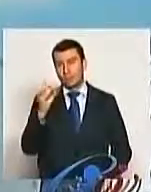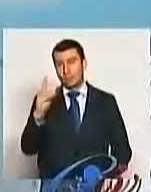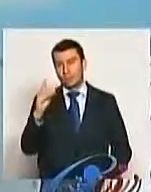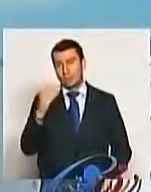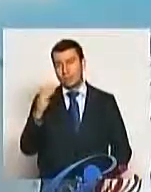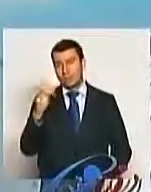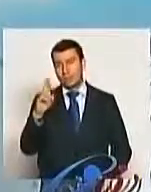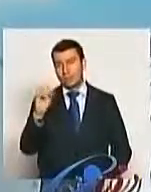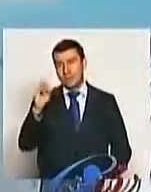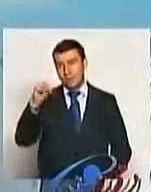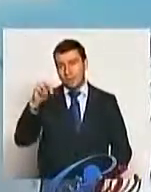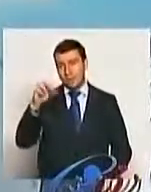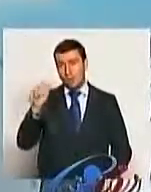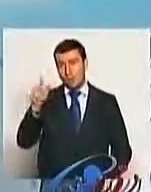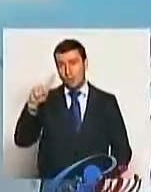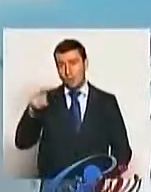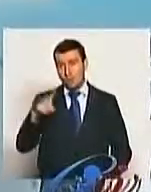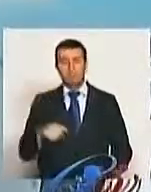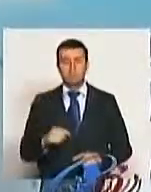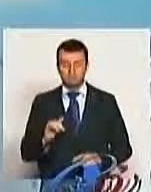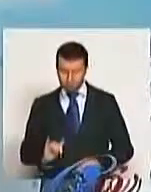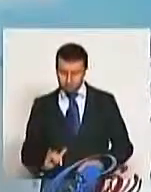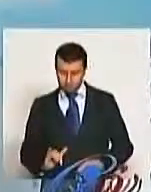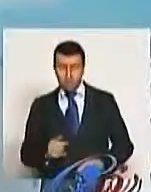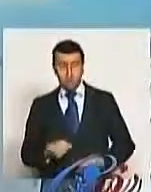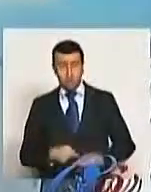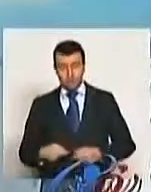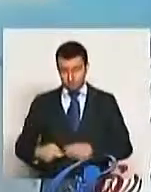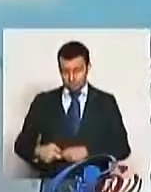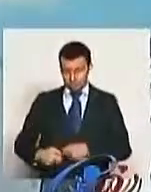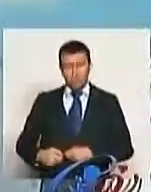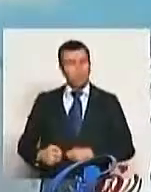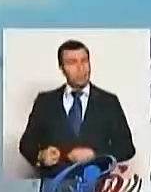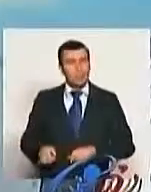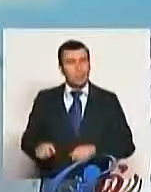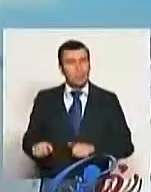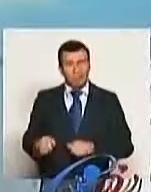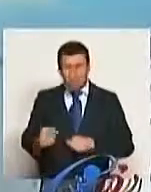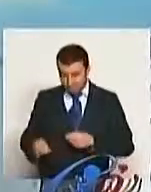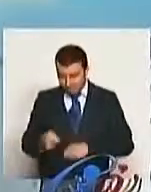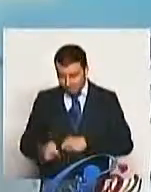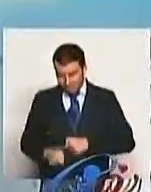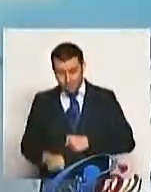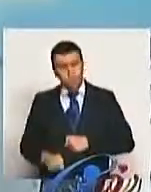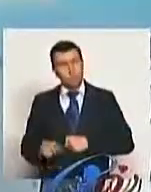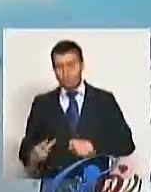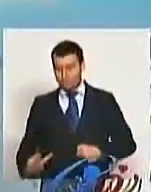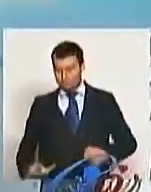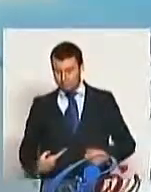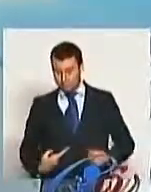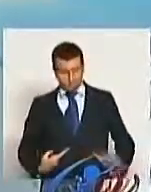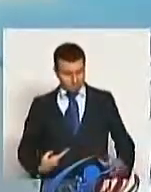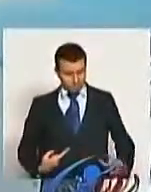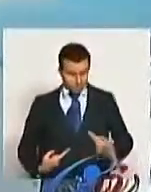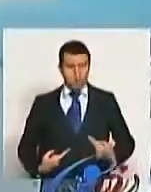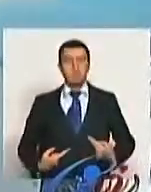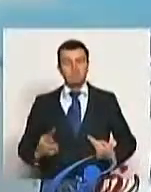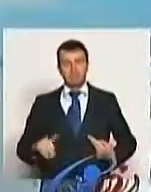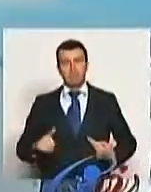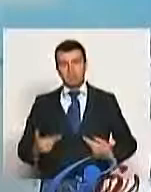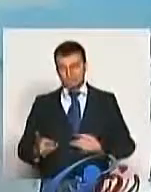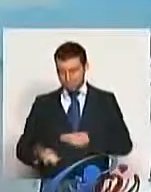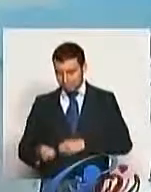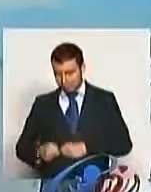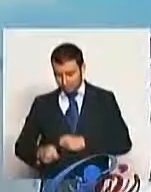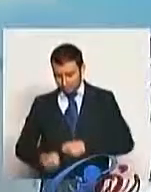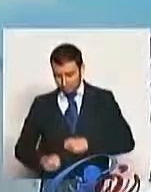sí no es una ligadura. Por lo general es acompañada de un corte y posteriormente una ligadura o